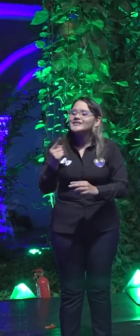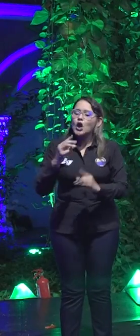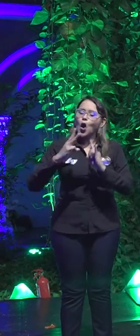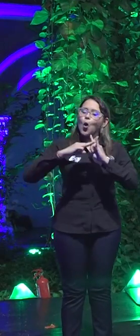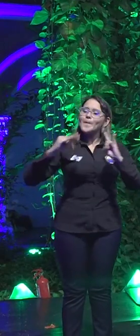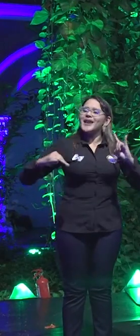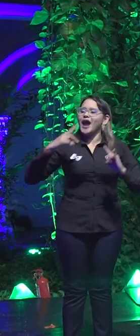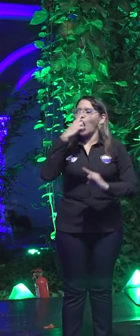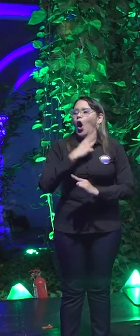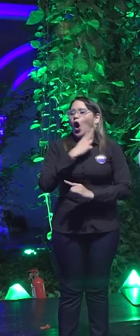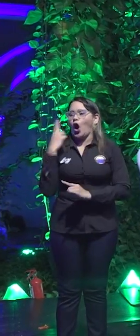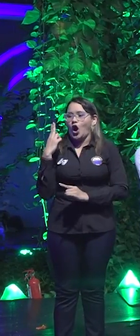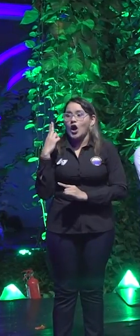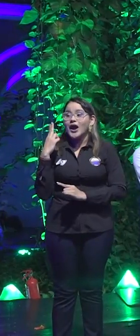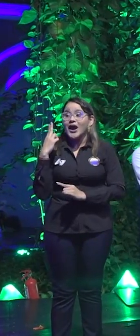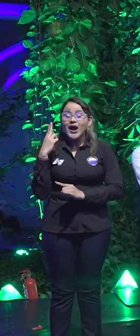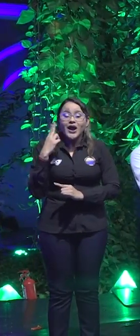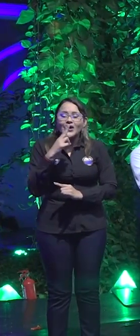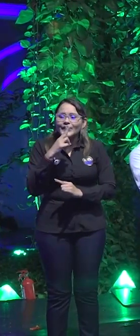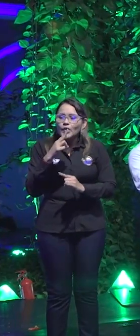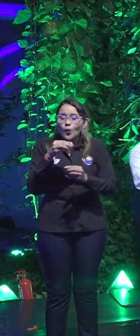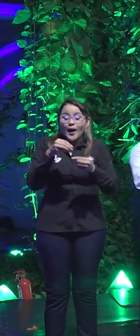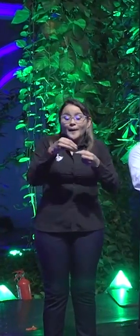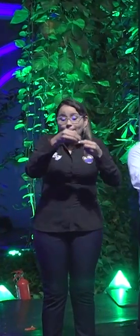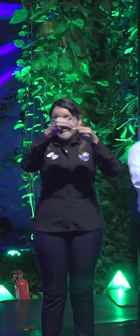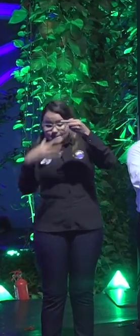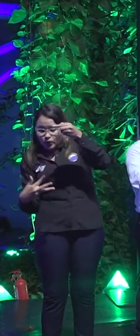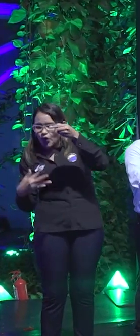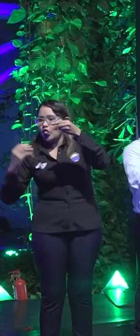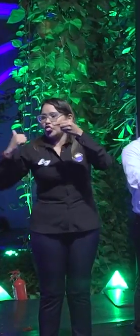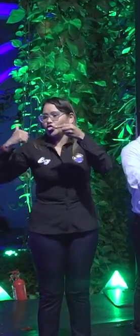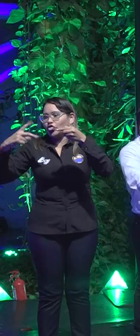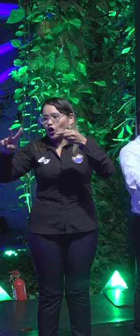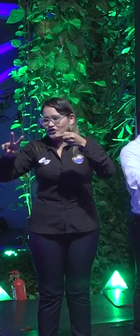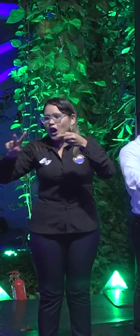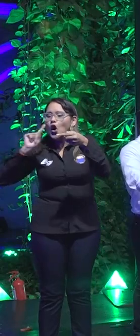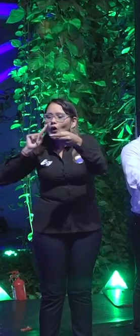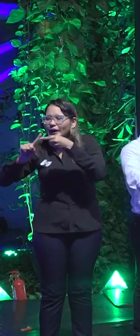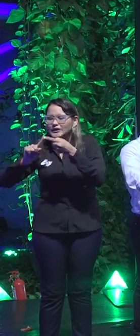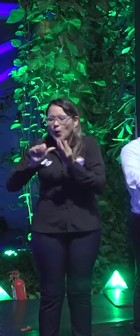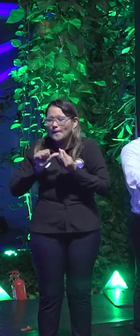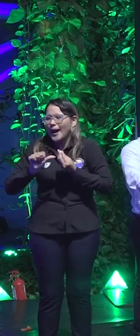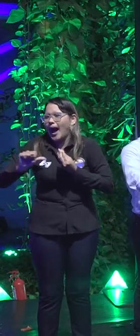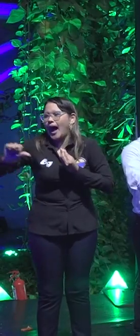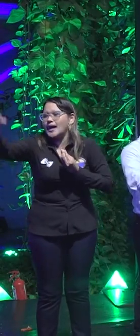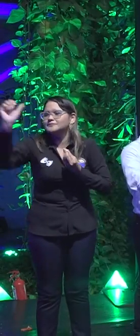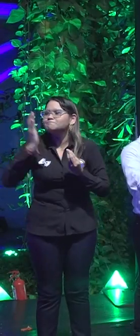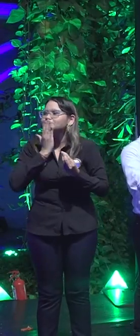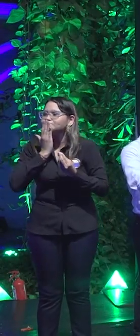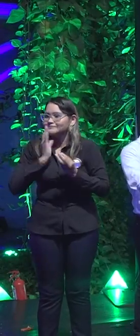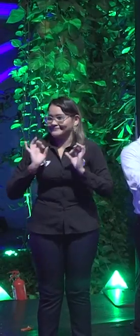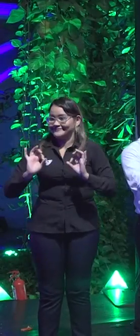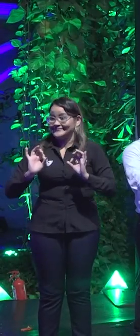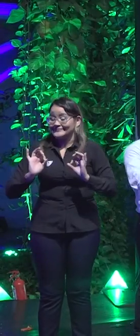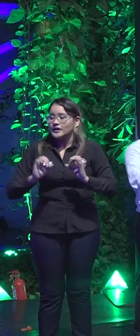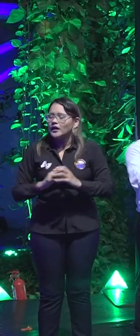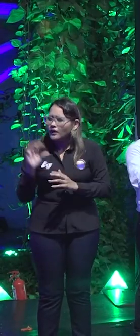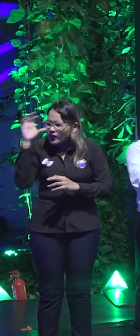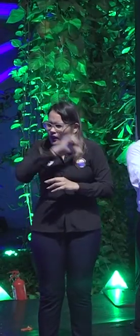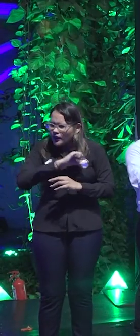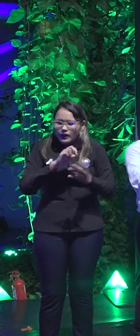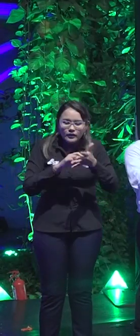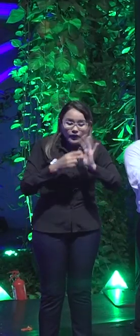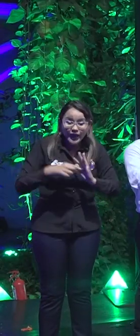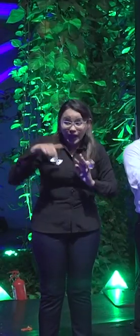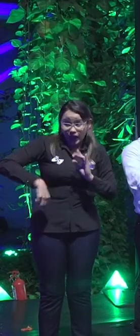Unimagdalena Comprometida, alineado con 12 objetivos de desarrollo sostenible. Es decir, nosotros somos una universidad que le apunta no a